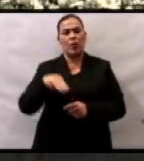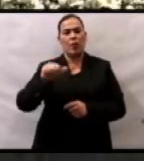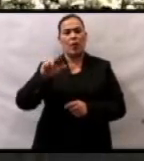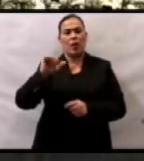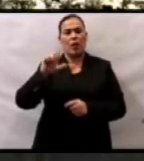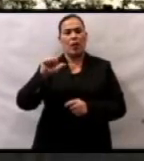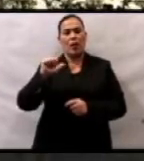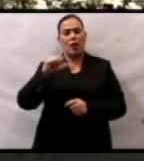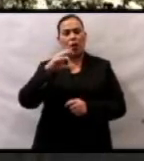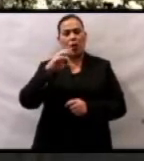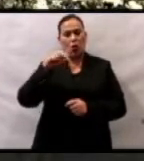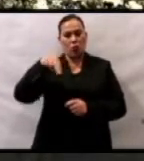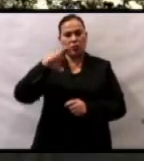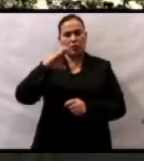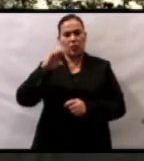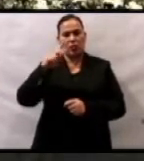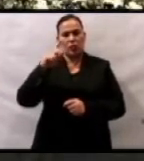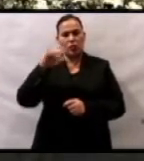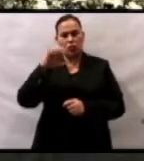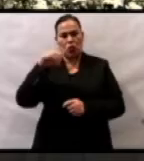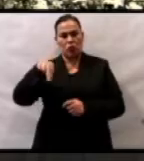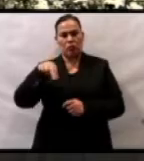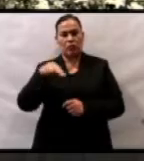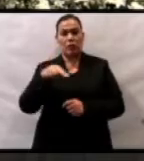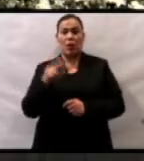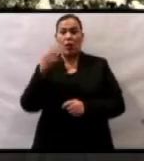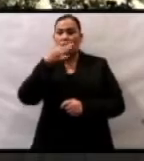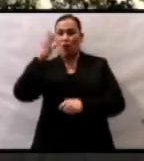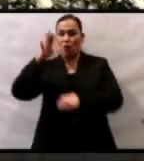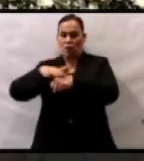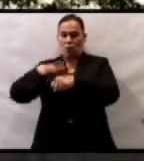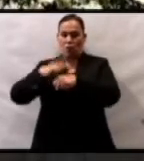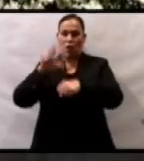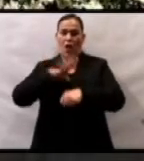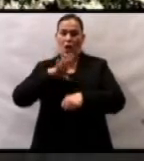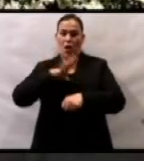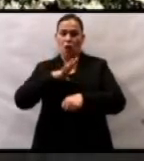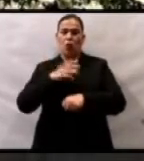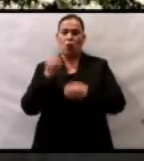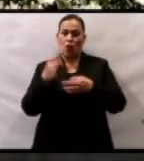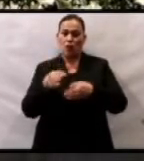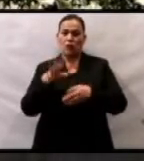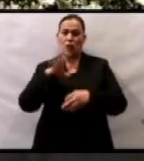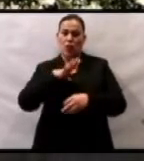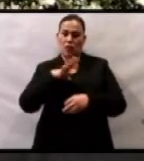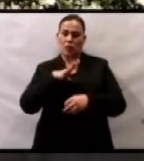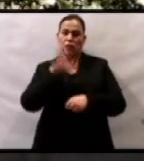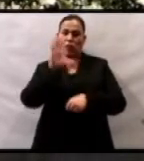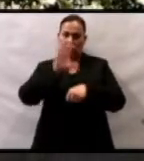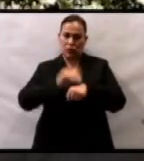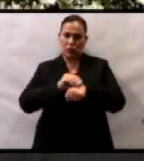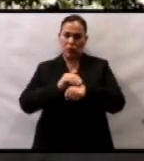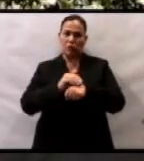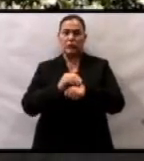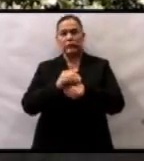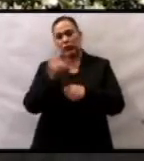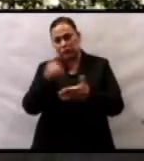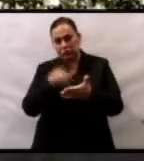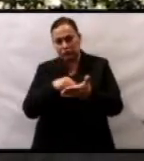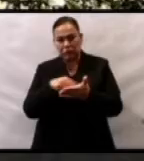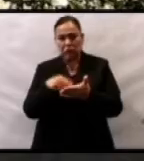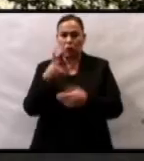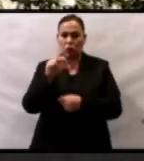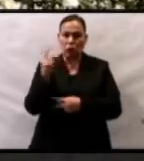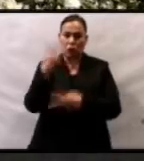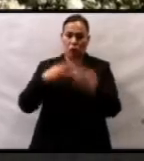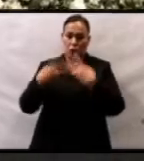Luzón. Presente. Mismo presidente que lleva oficio por parte del regidor Gustavo de Jesús Navarro González, donde solicita que a